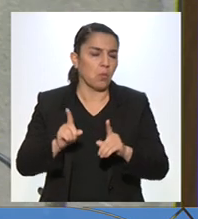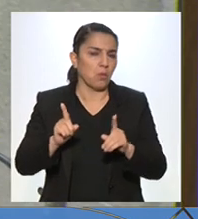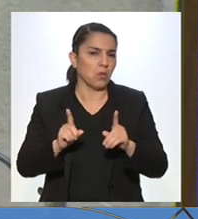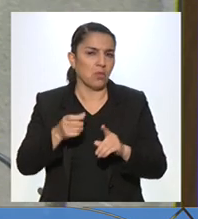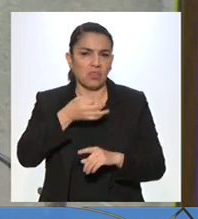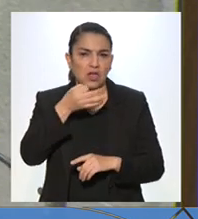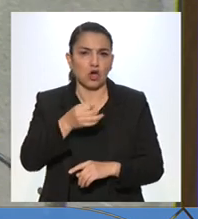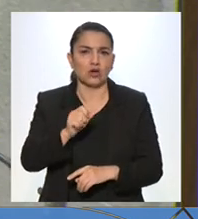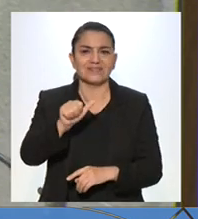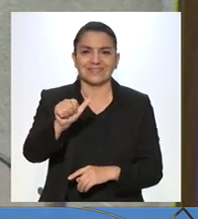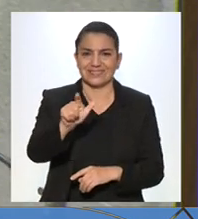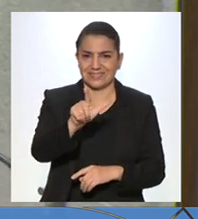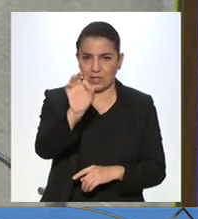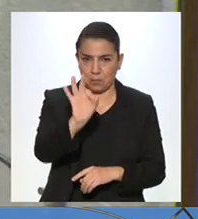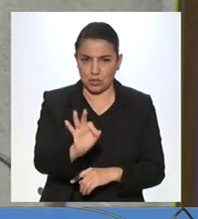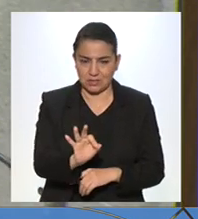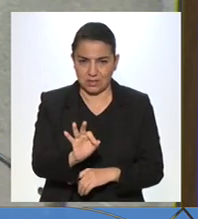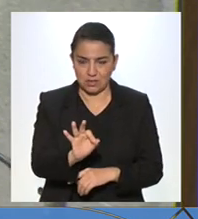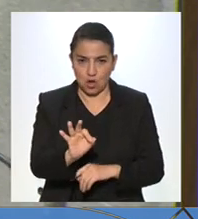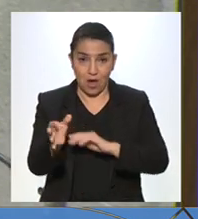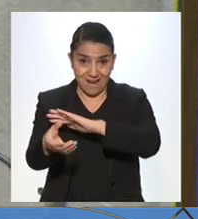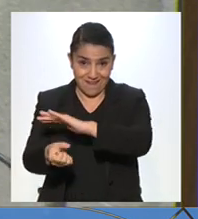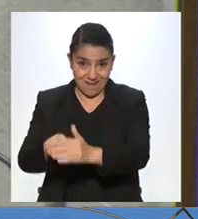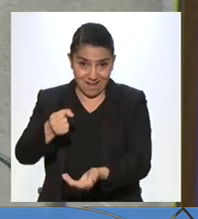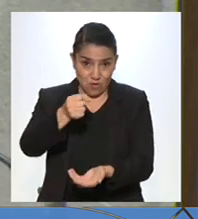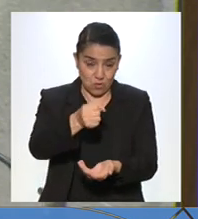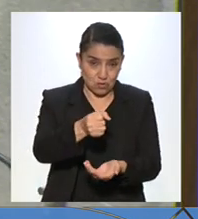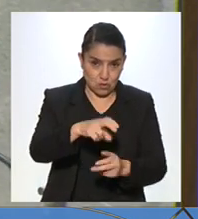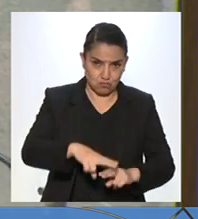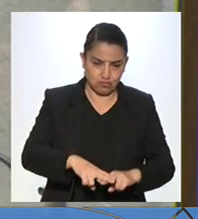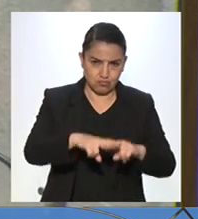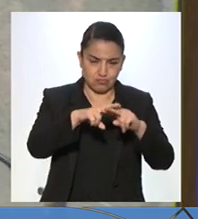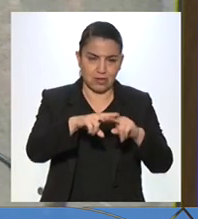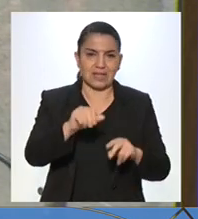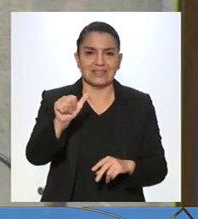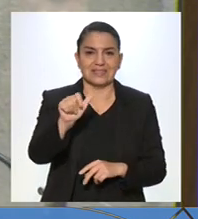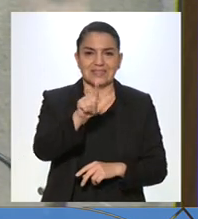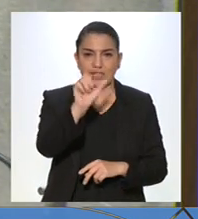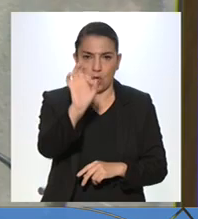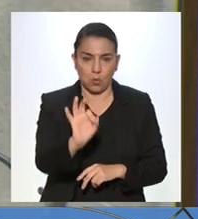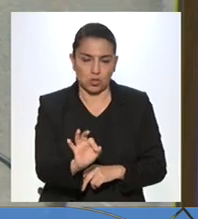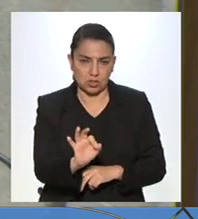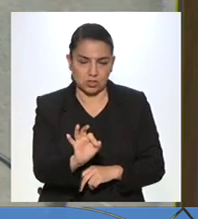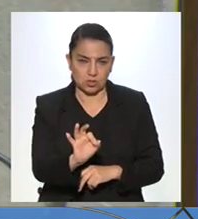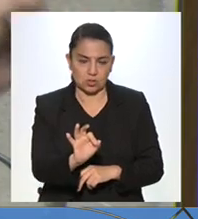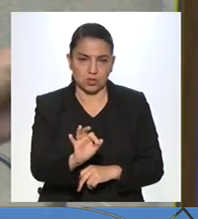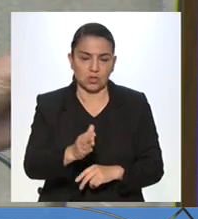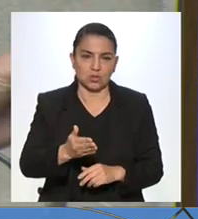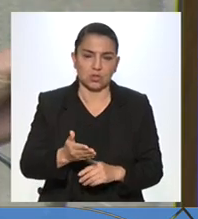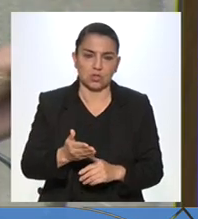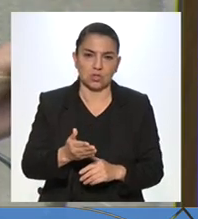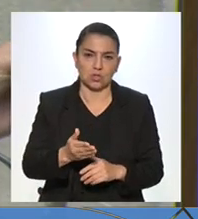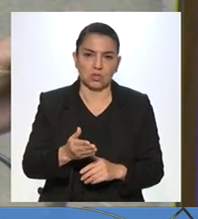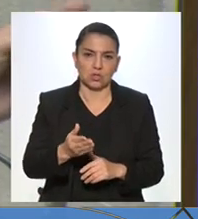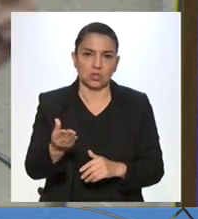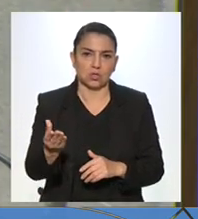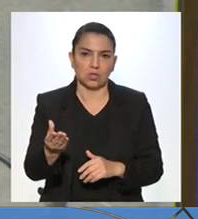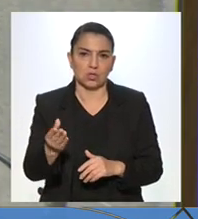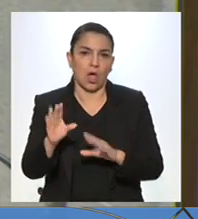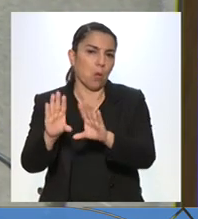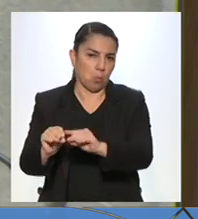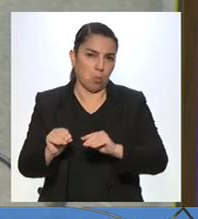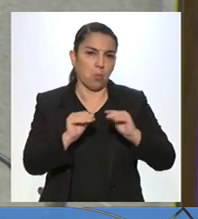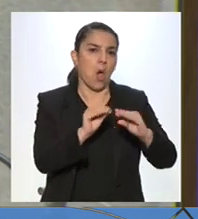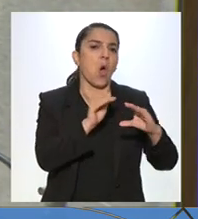67% de los recursos que habían sido retirados estaban o en cuenta en una cuenta 2,